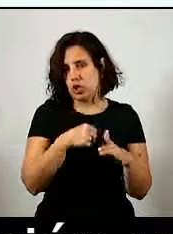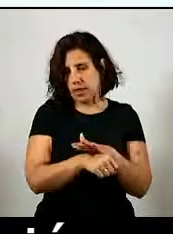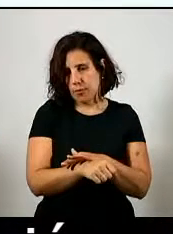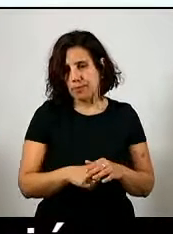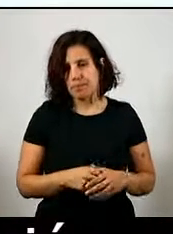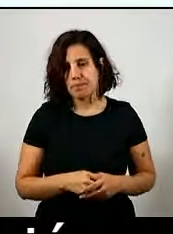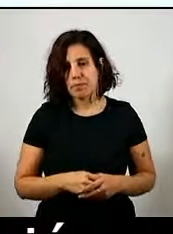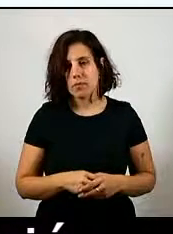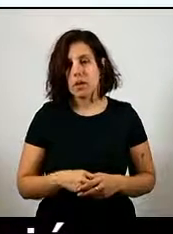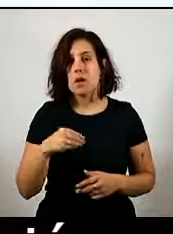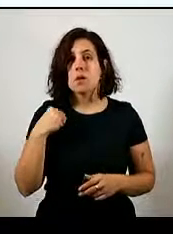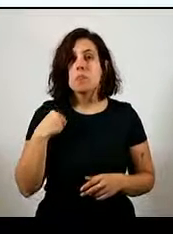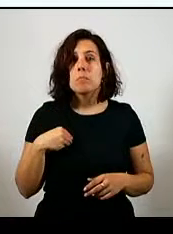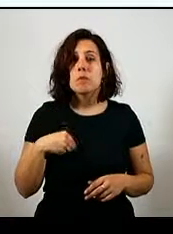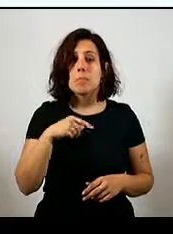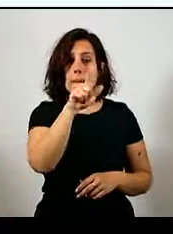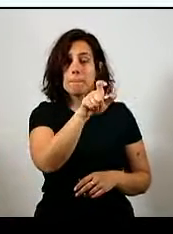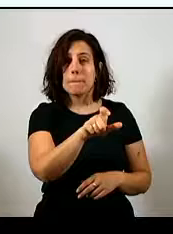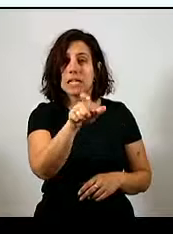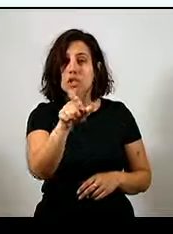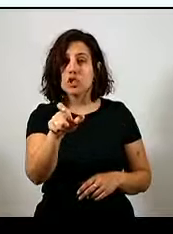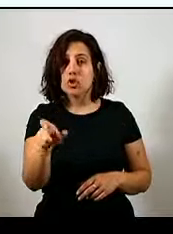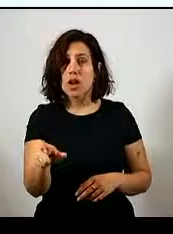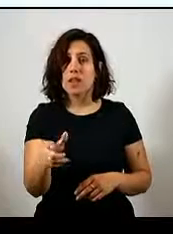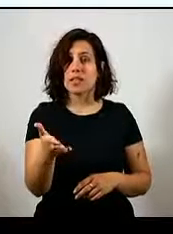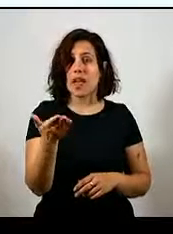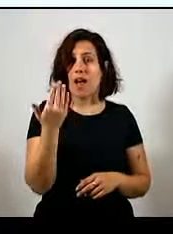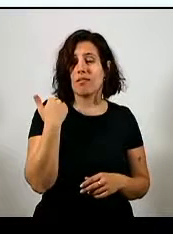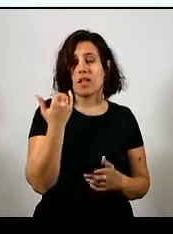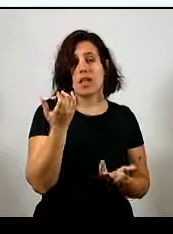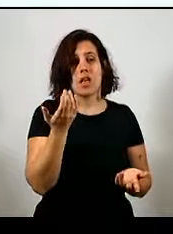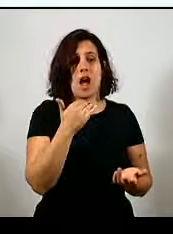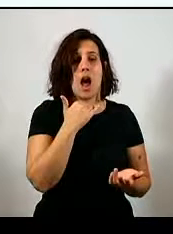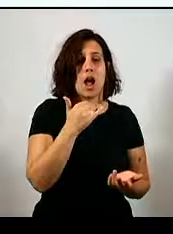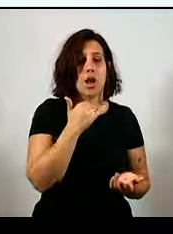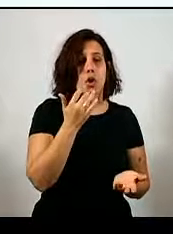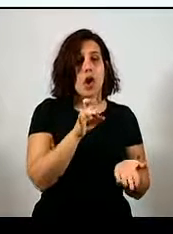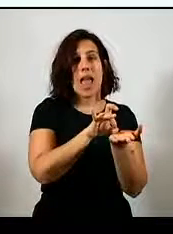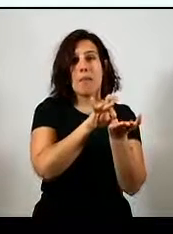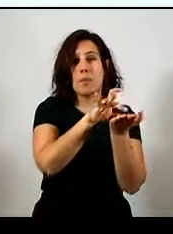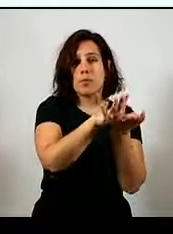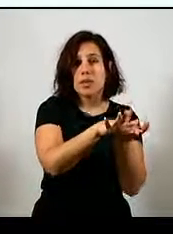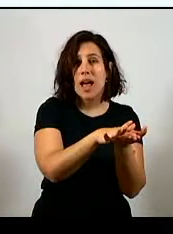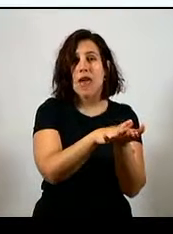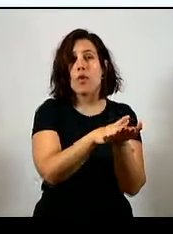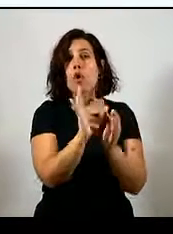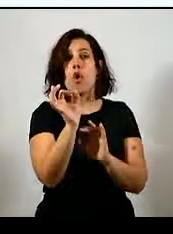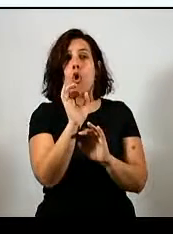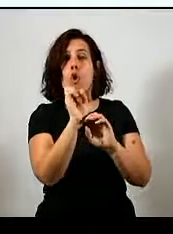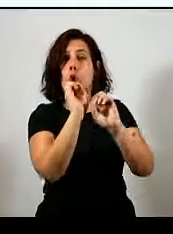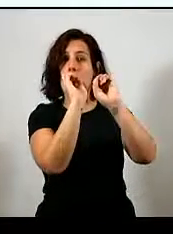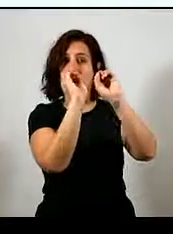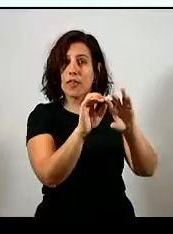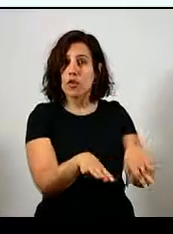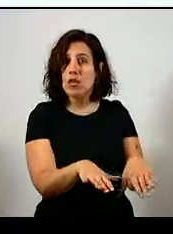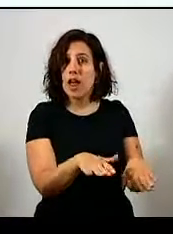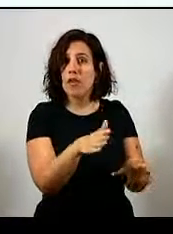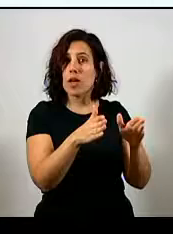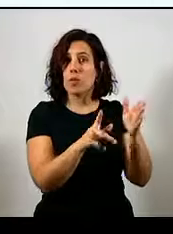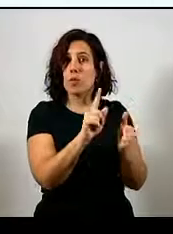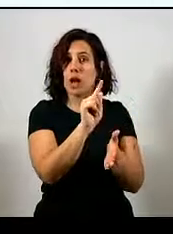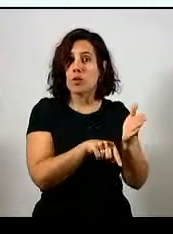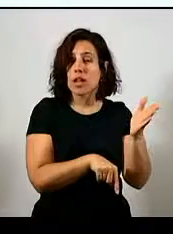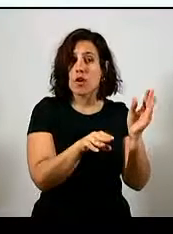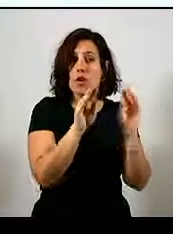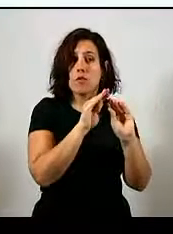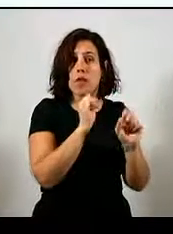podrán ser seleccionadas para estos proyectos personas que hayan sido expulsadas o que hayan abandonado voluntariamente o renunciado a la etapa de contratación de algún proyecto de